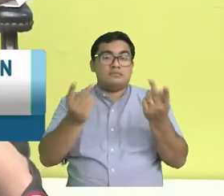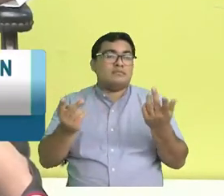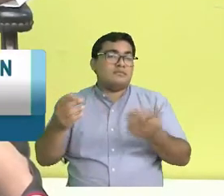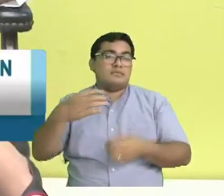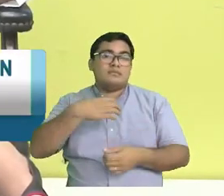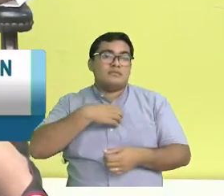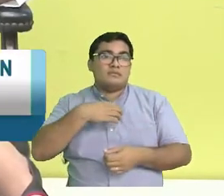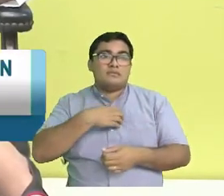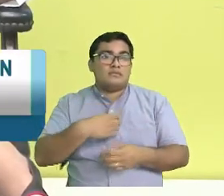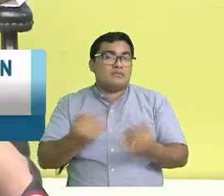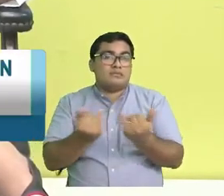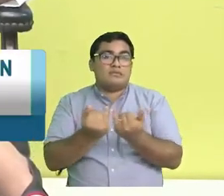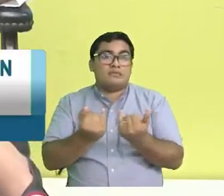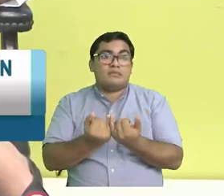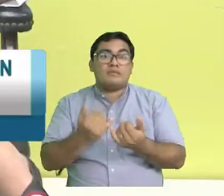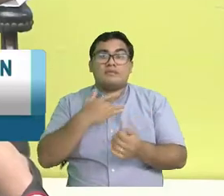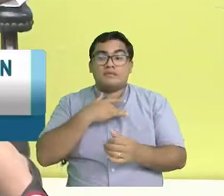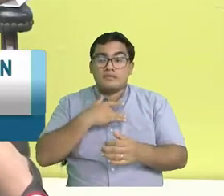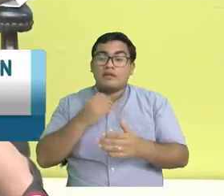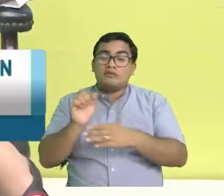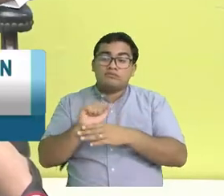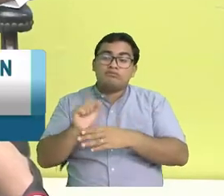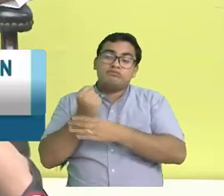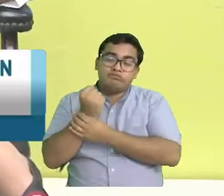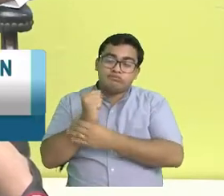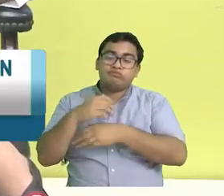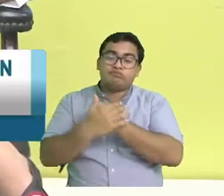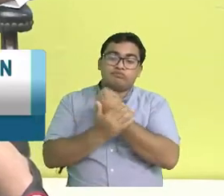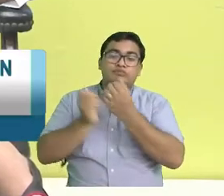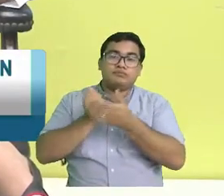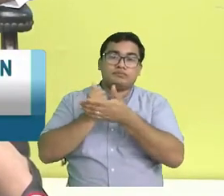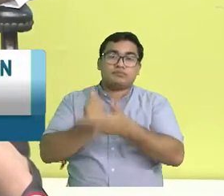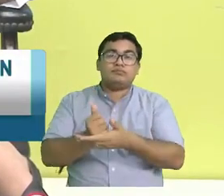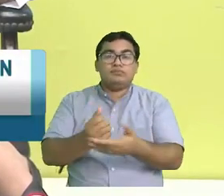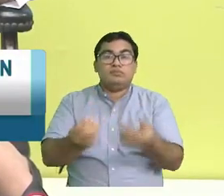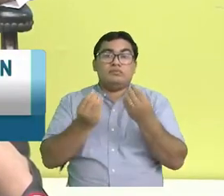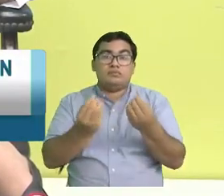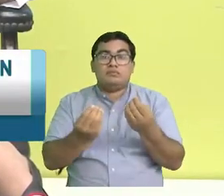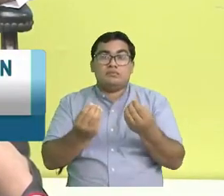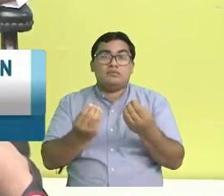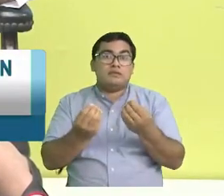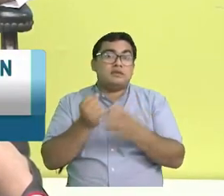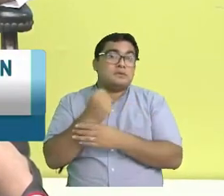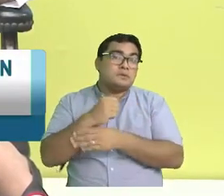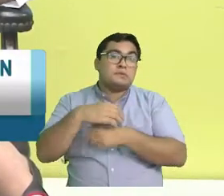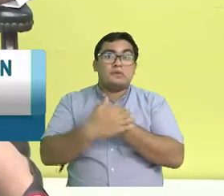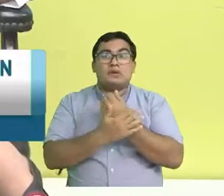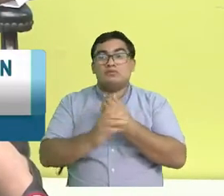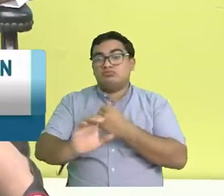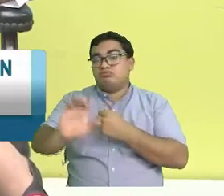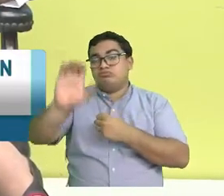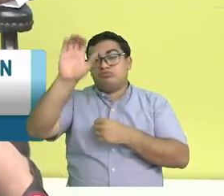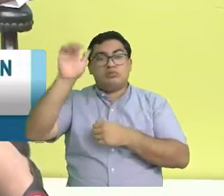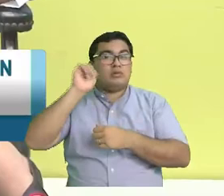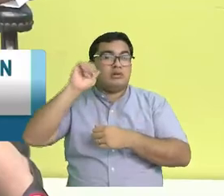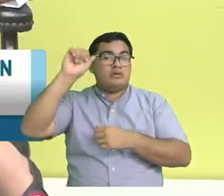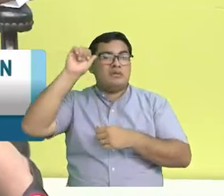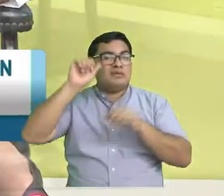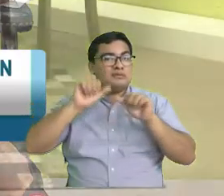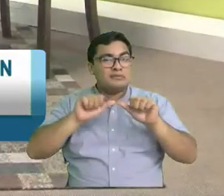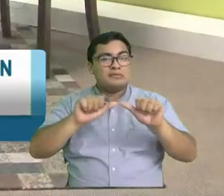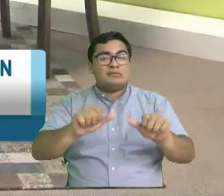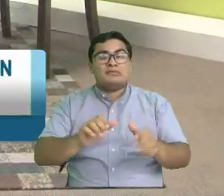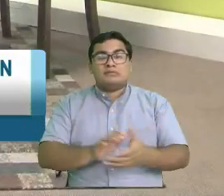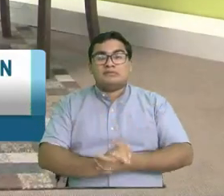igual si ellos no siguen terapias pues que los ayuden. Claro. Y muchos de ellos continúan las terapias hasta la edad adulta. Ahora, en el caso